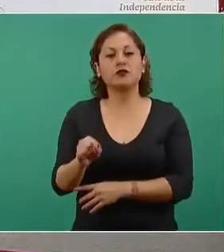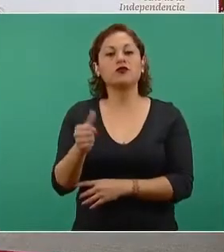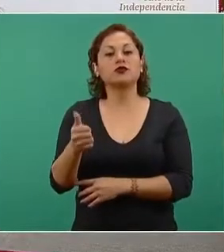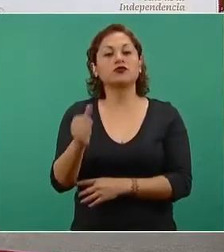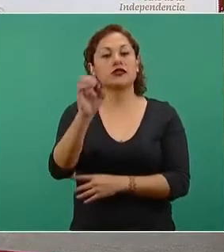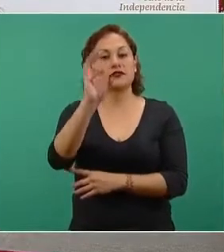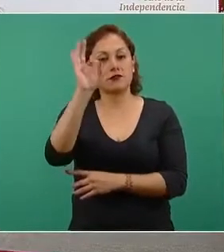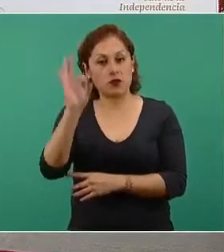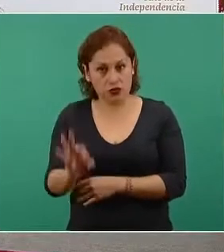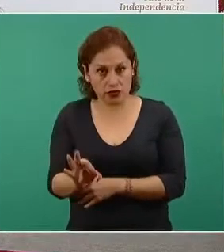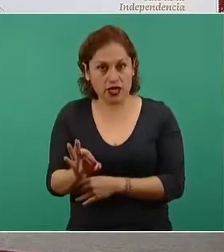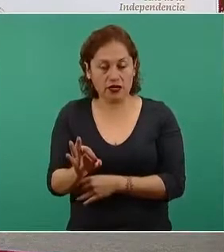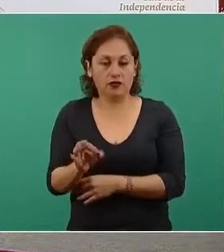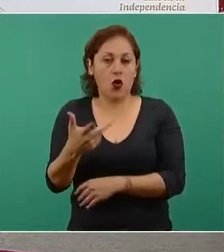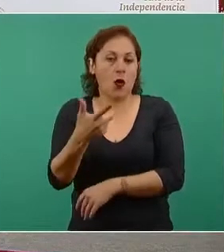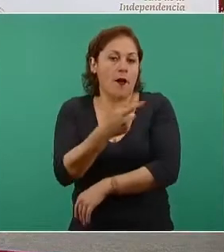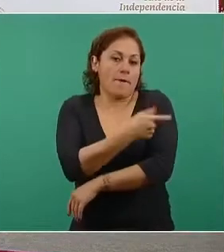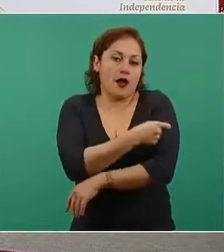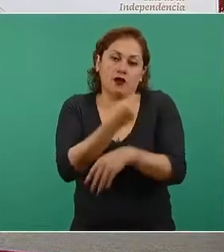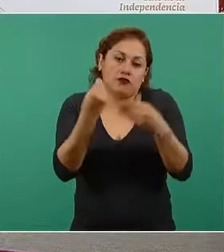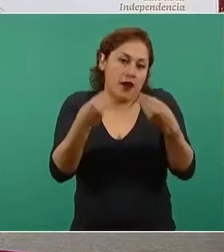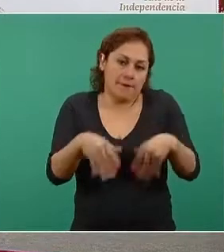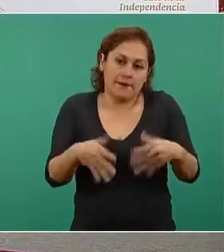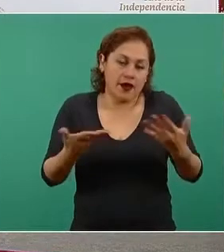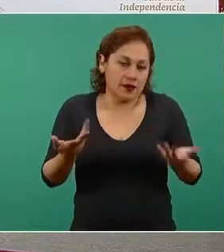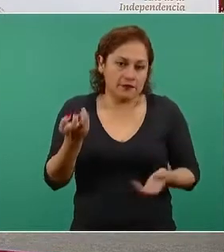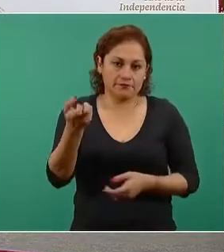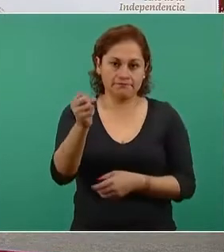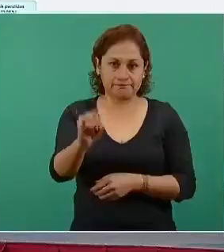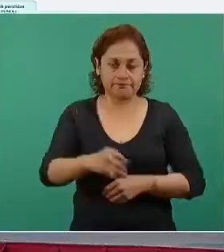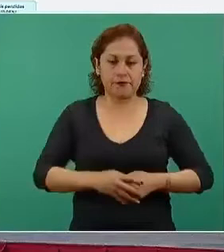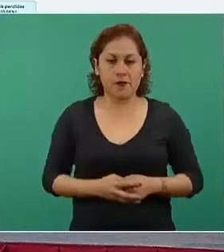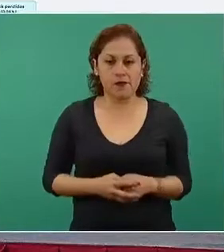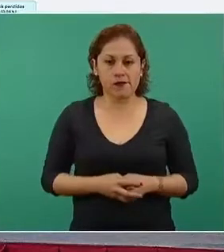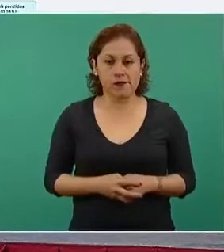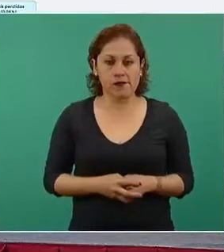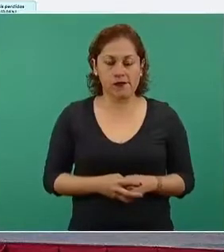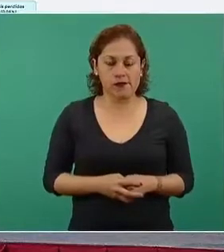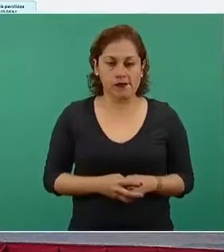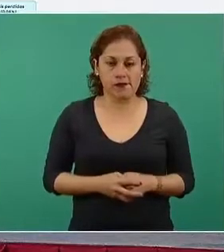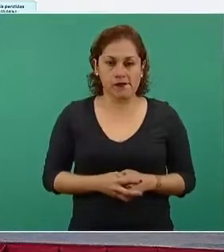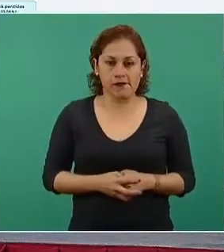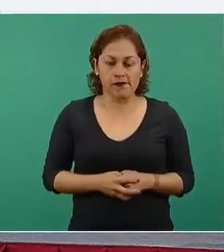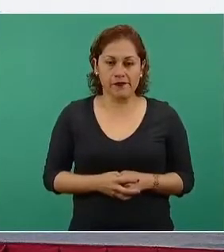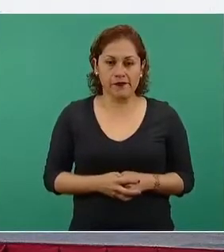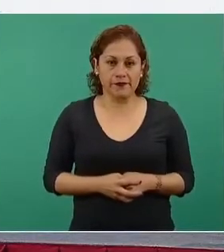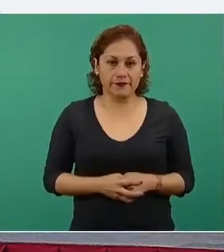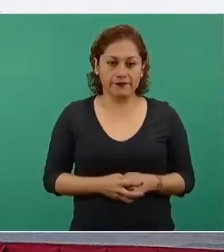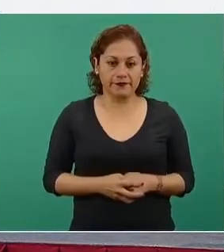0,06% de las vacunas que se han recibido en nuestro país.